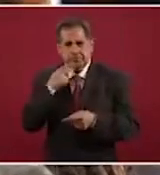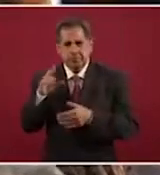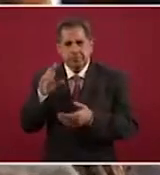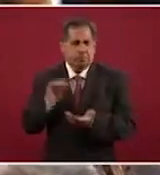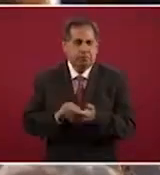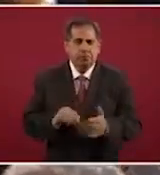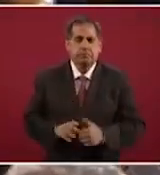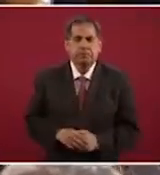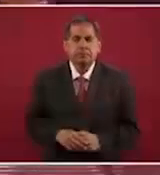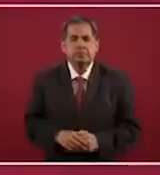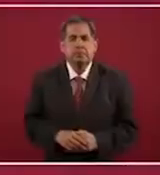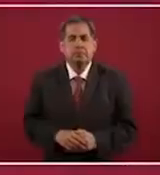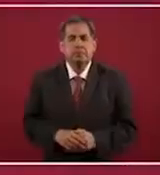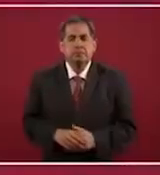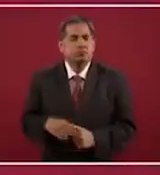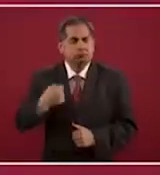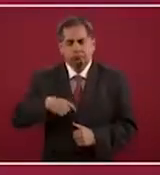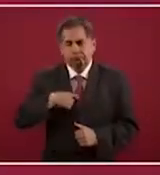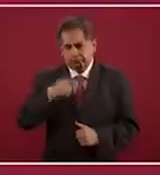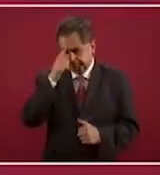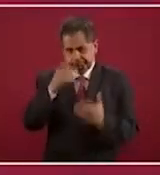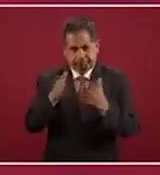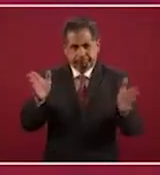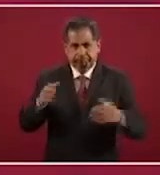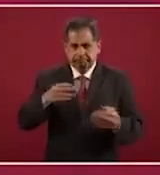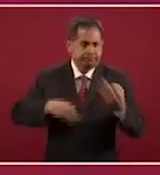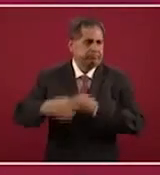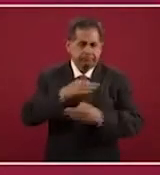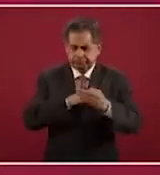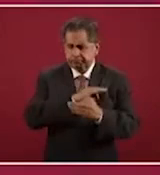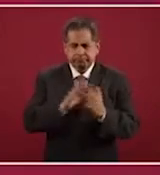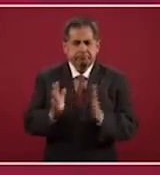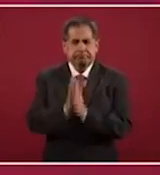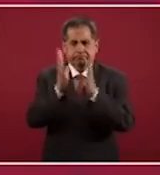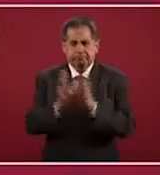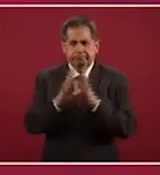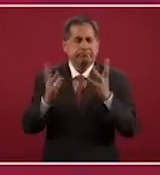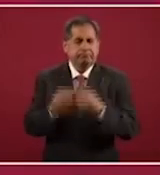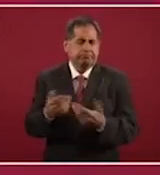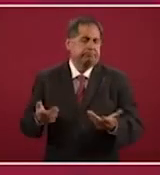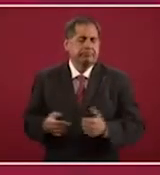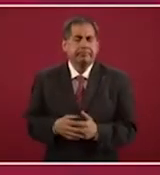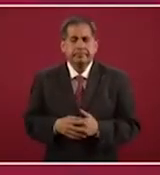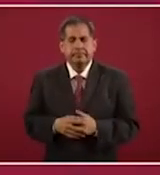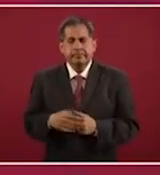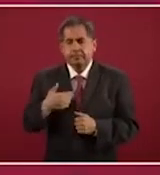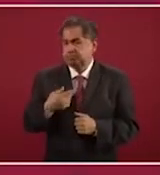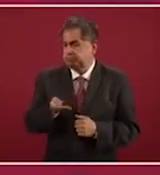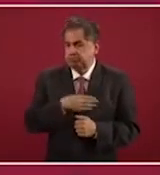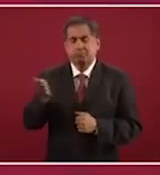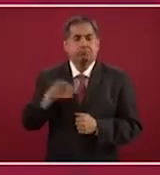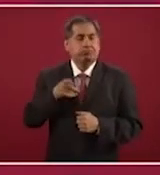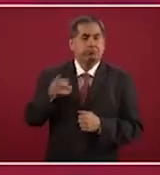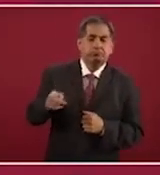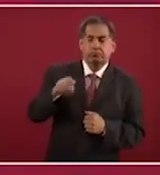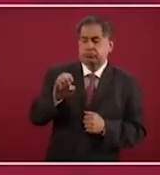no pues estamos abiertos a que todos participen yo celebro que esta línea de